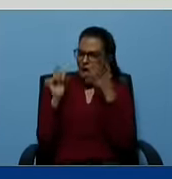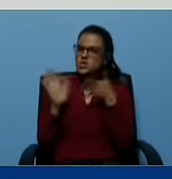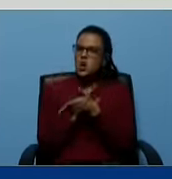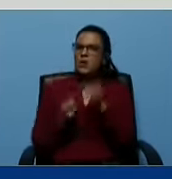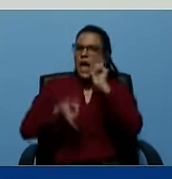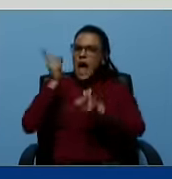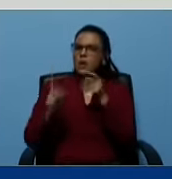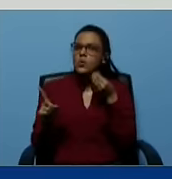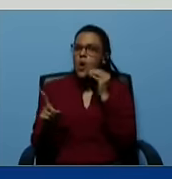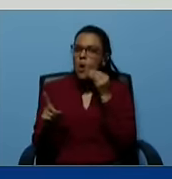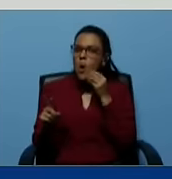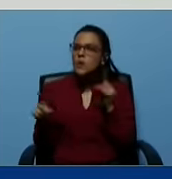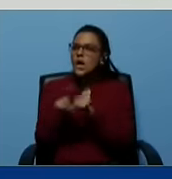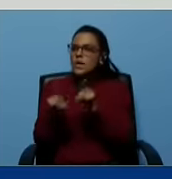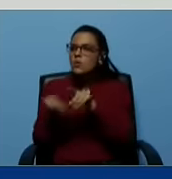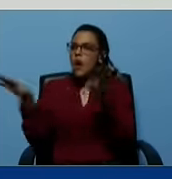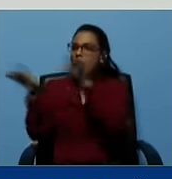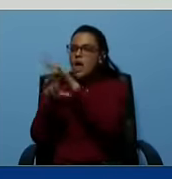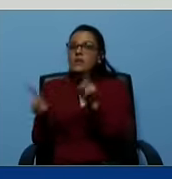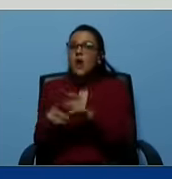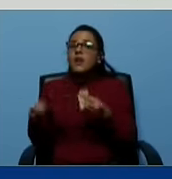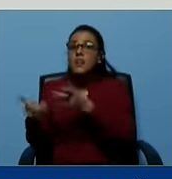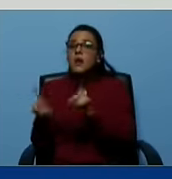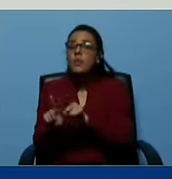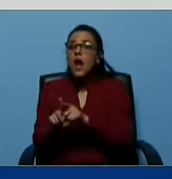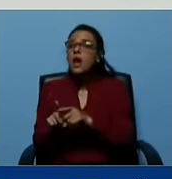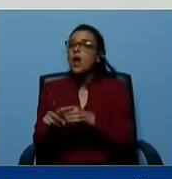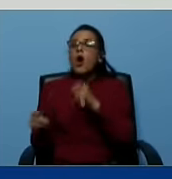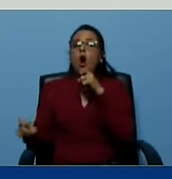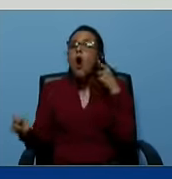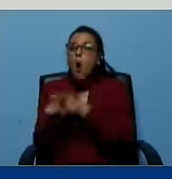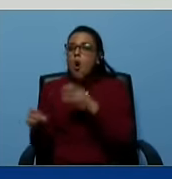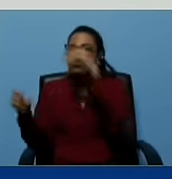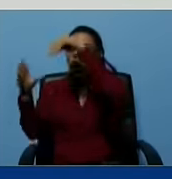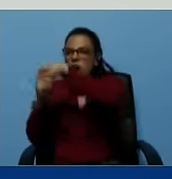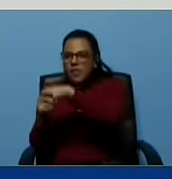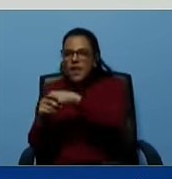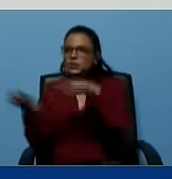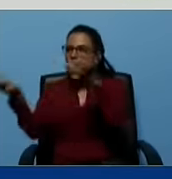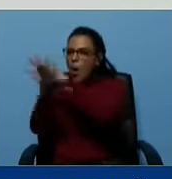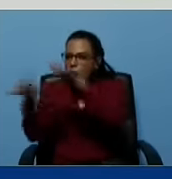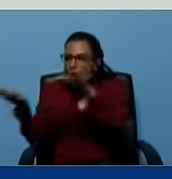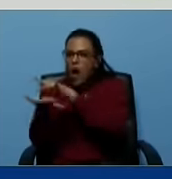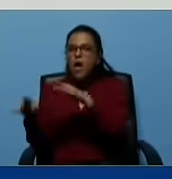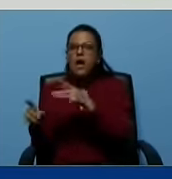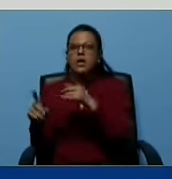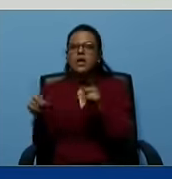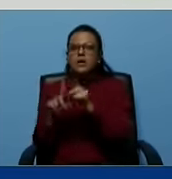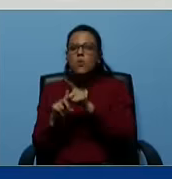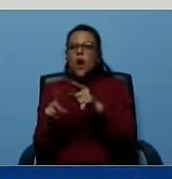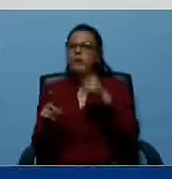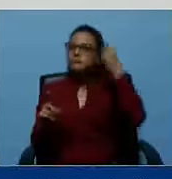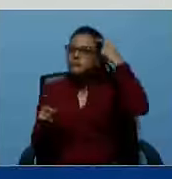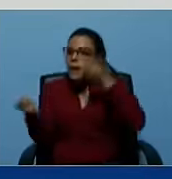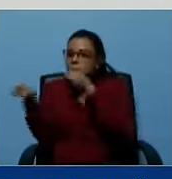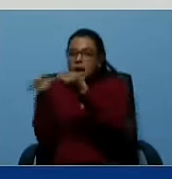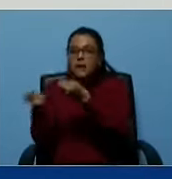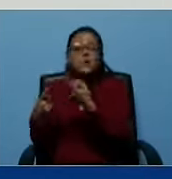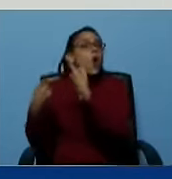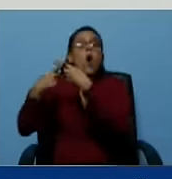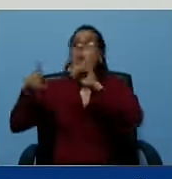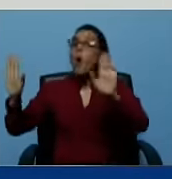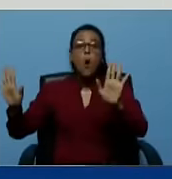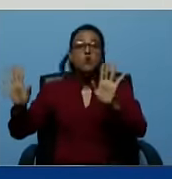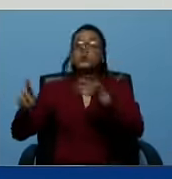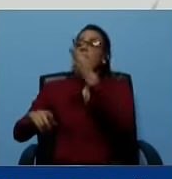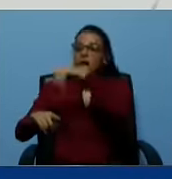algunos, los llenaron de miedo y de odio y de fascismo, es otra cosa. Eso se